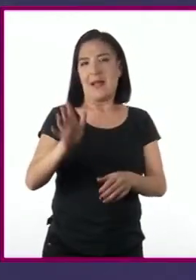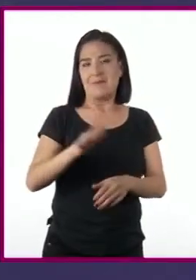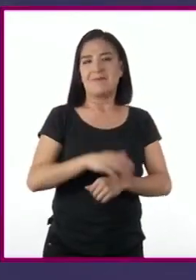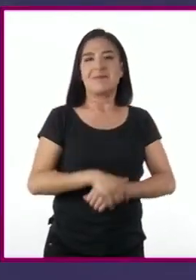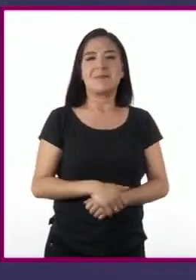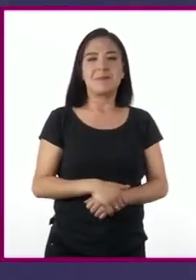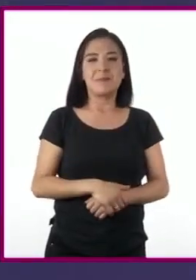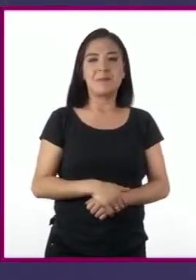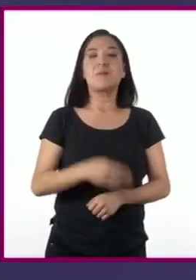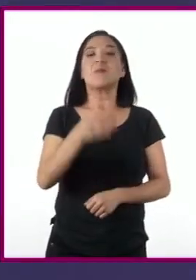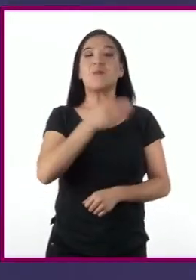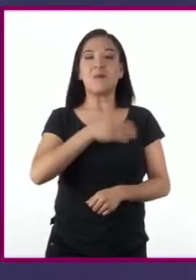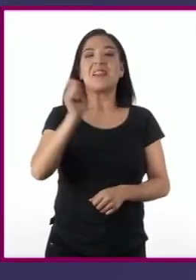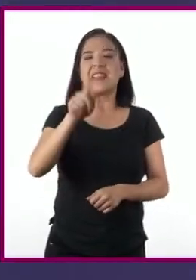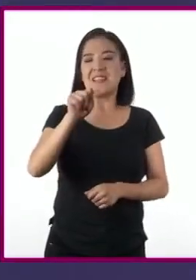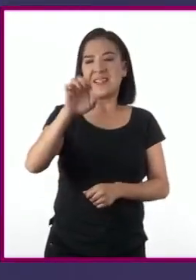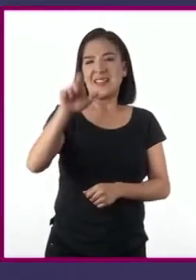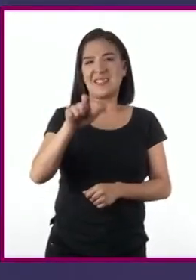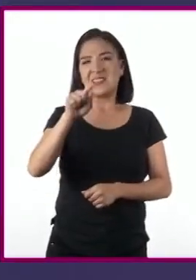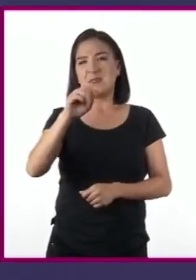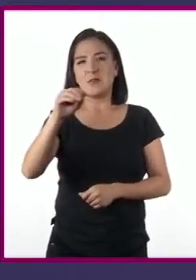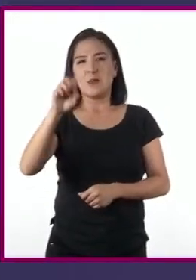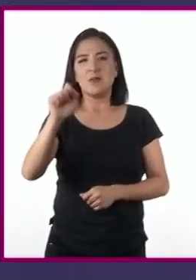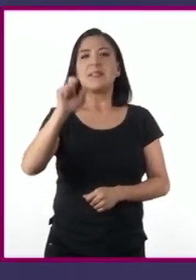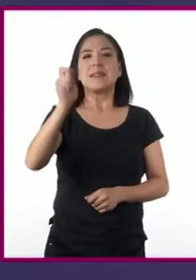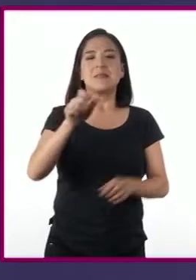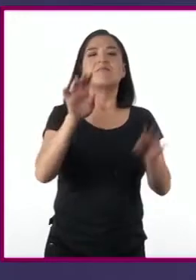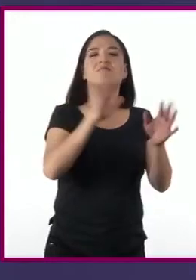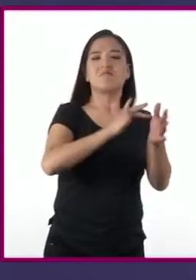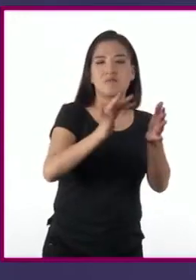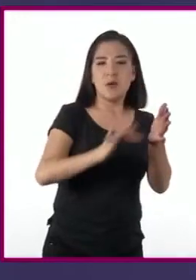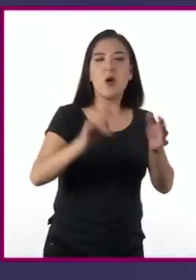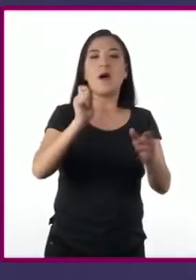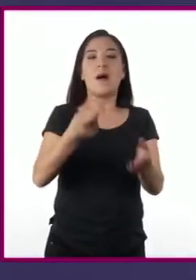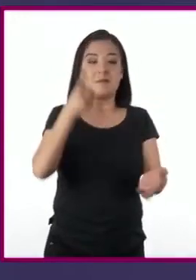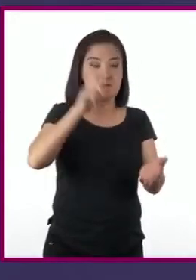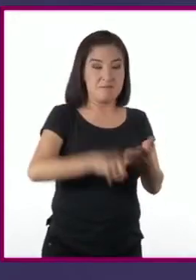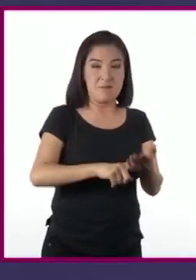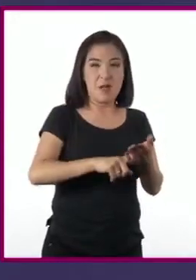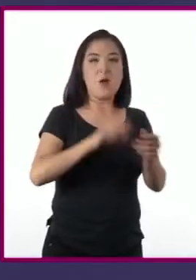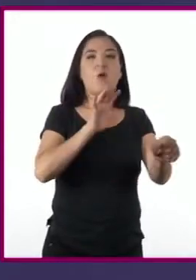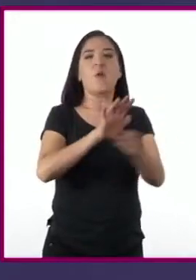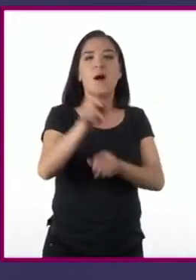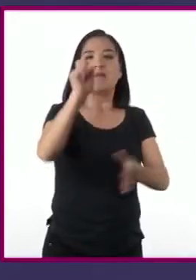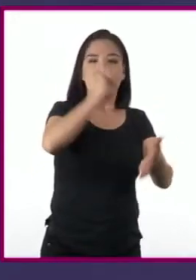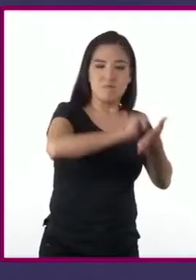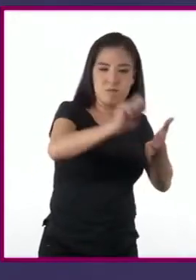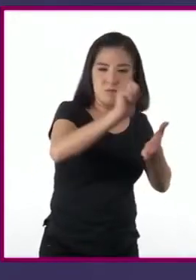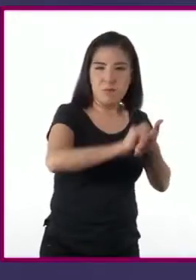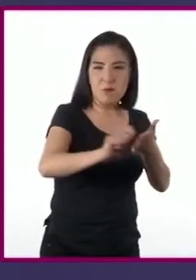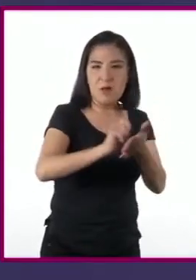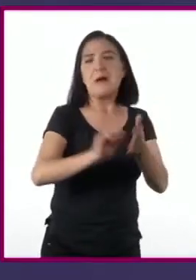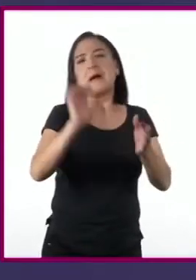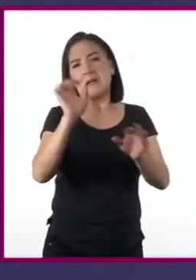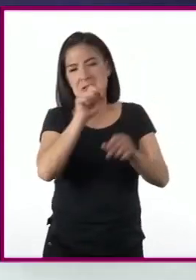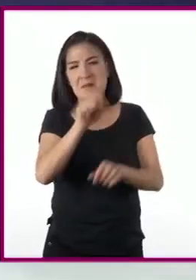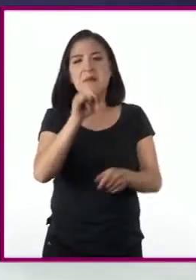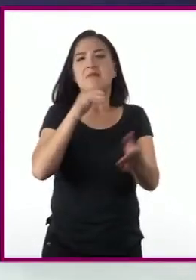Bueno, llamamos texto a todo lo que se dice en el cuerpo de una obra manuscrita o